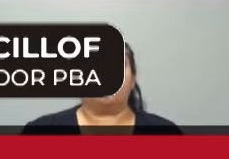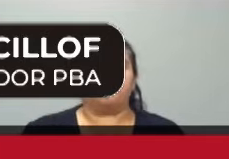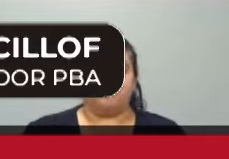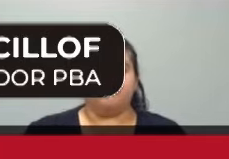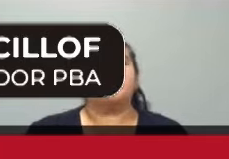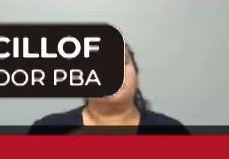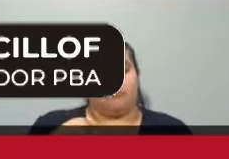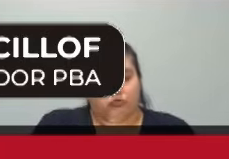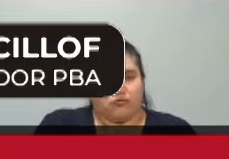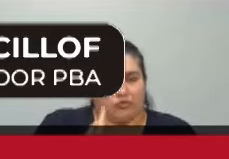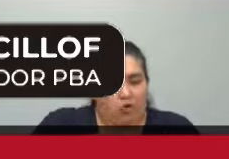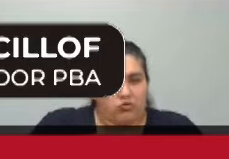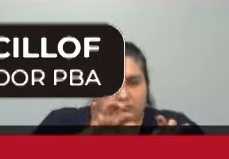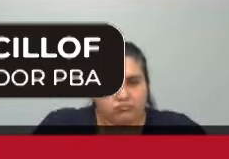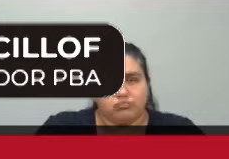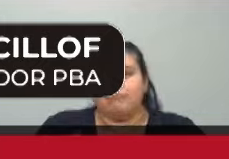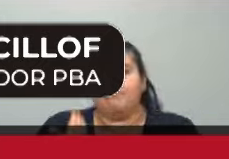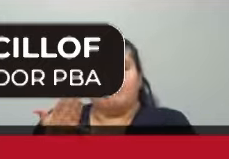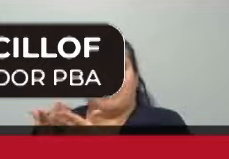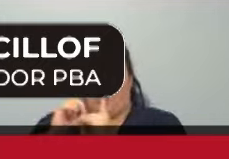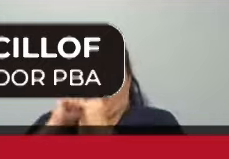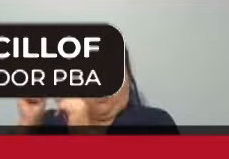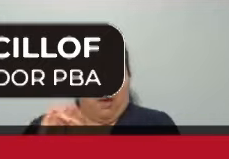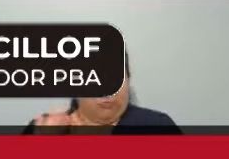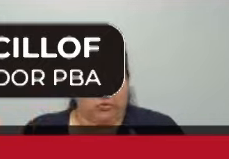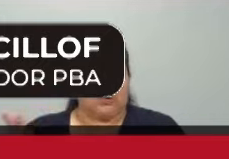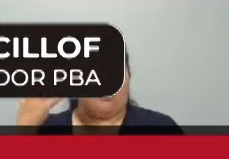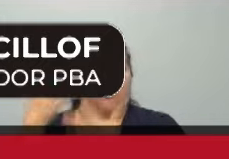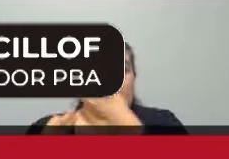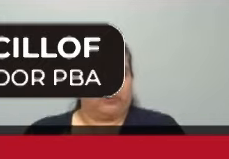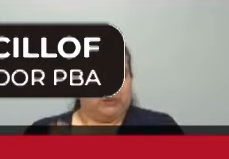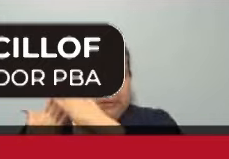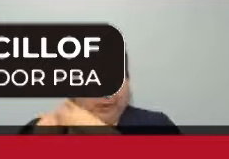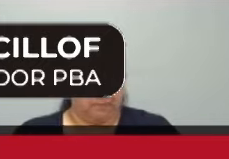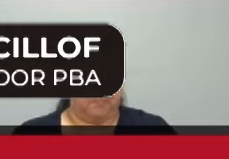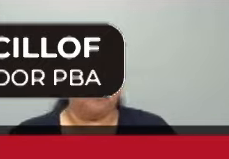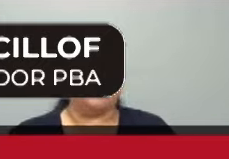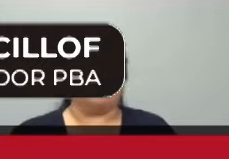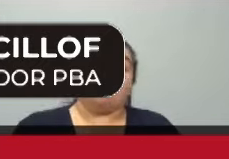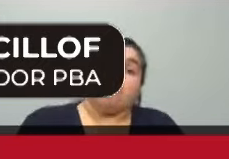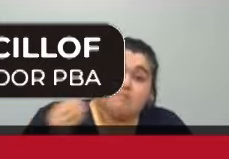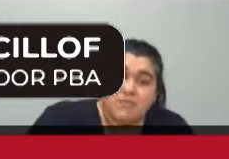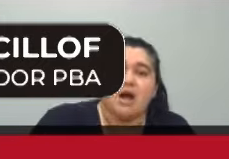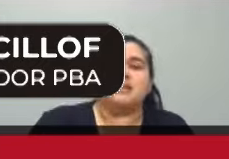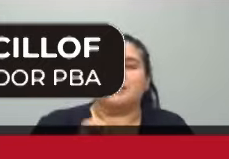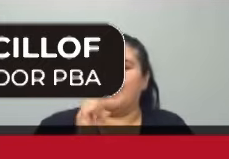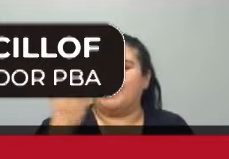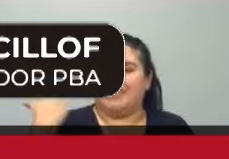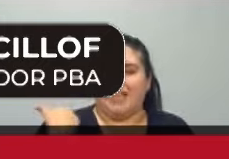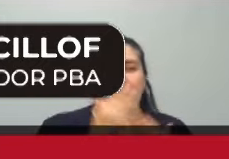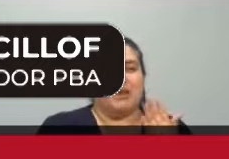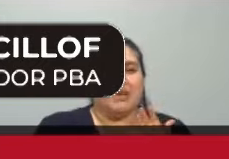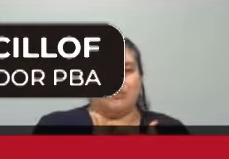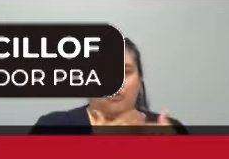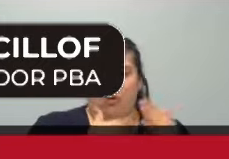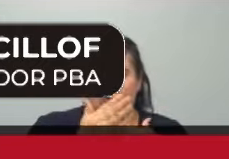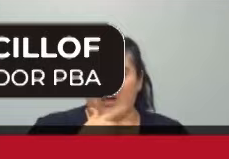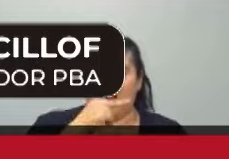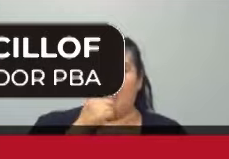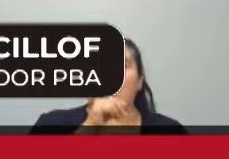la Corte Suprema. En segundo lugar, algo que agrava estos pedidos, recién lo hablaba con el Ministro de Infraestructura, con el Ministro